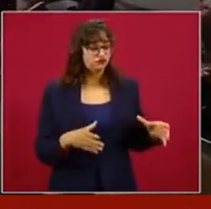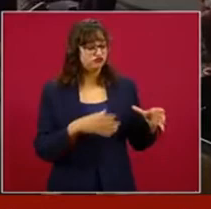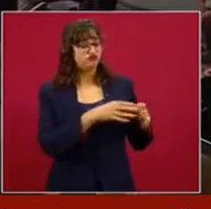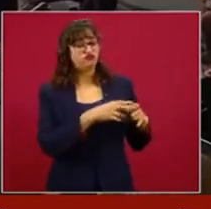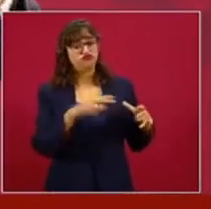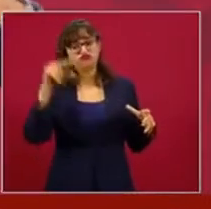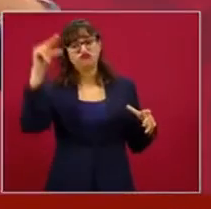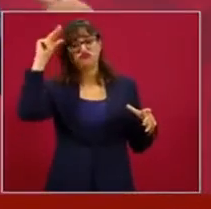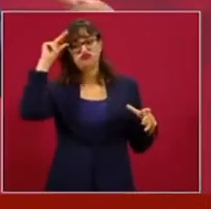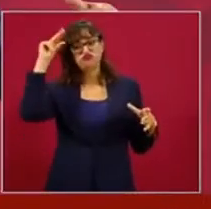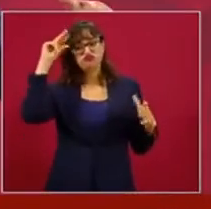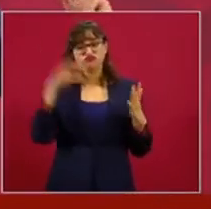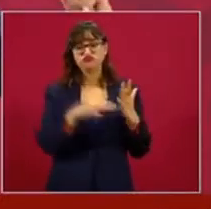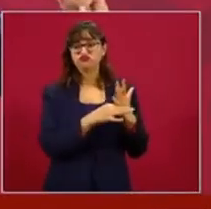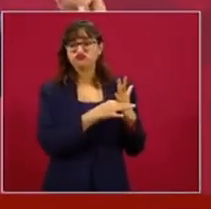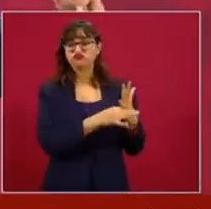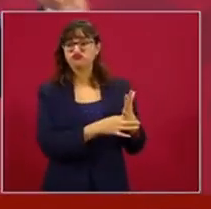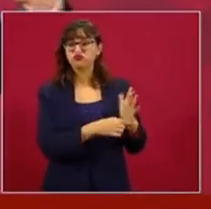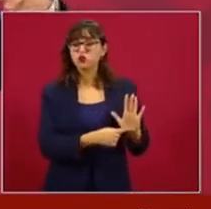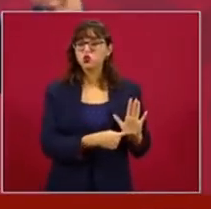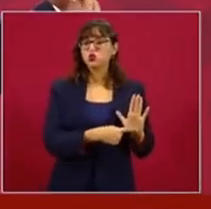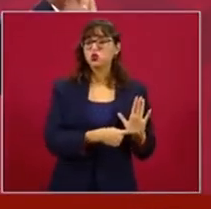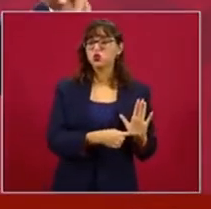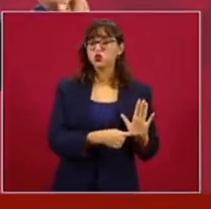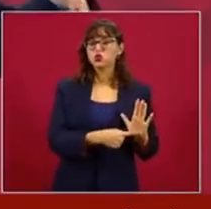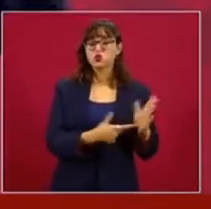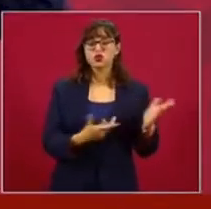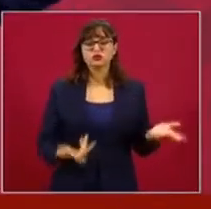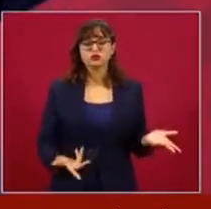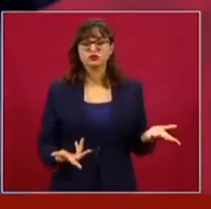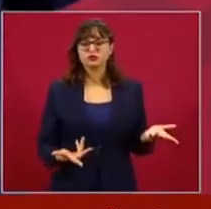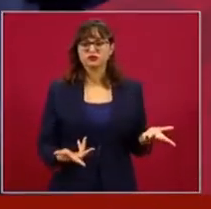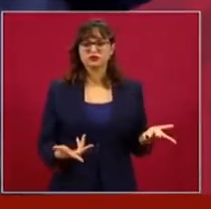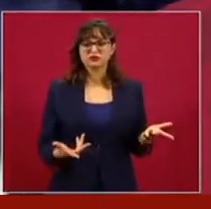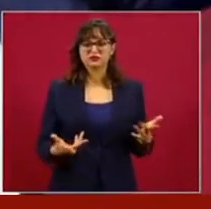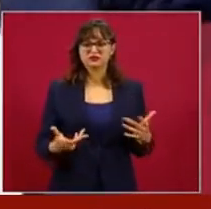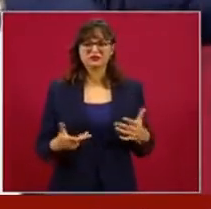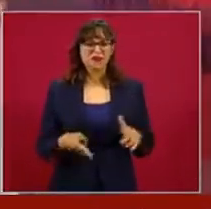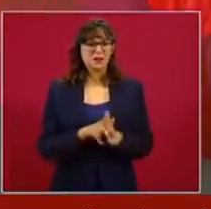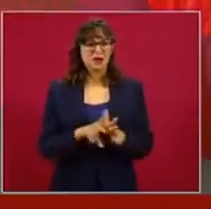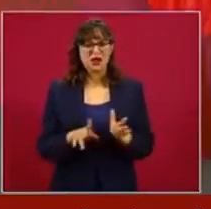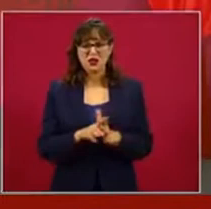manifiestan y aparece su manifiesto en todos los medios,